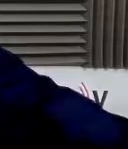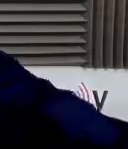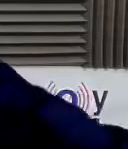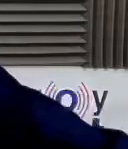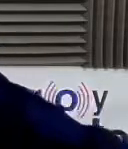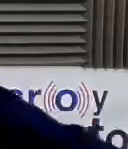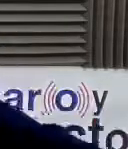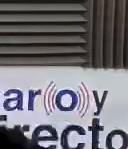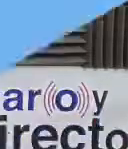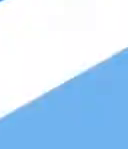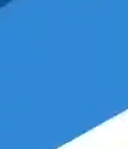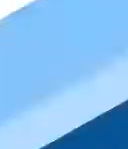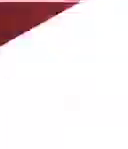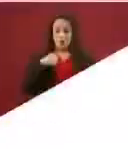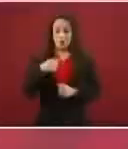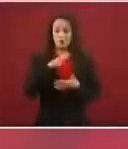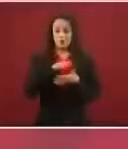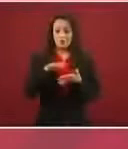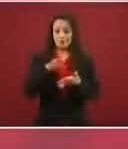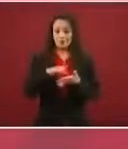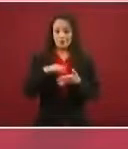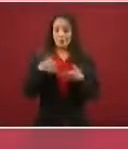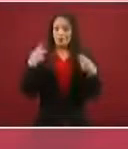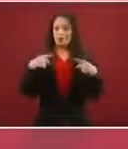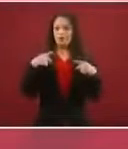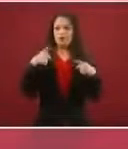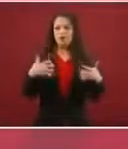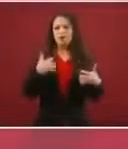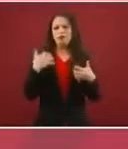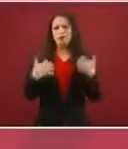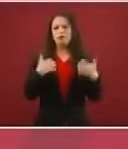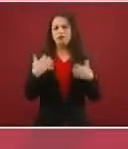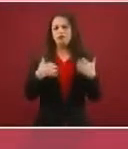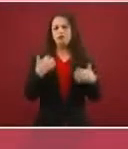Rococó. Enojaron los de...